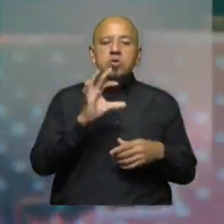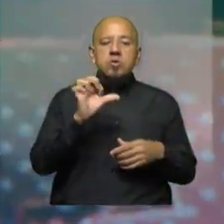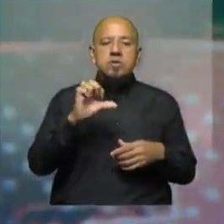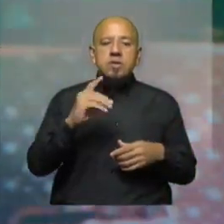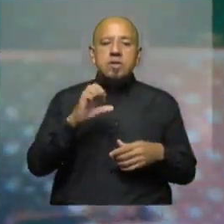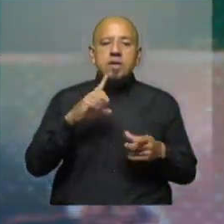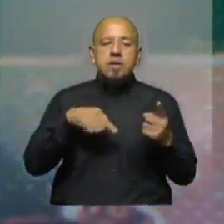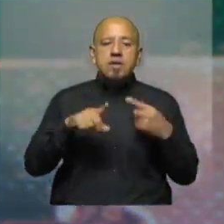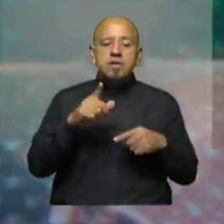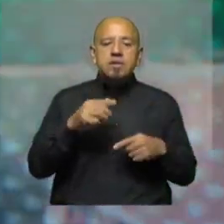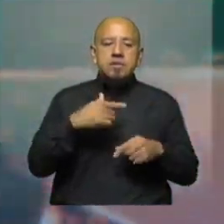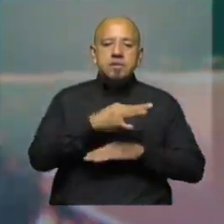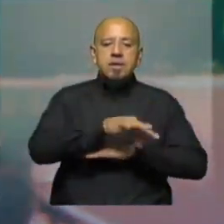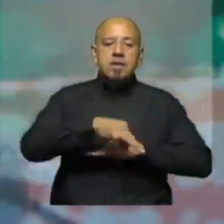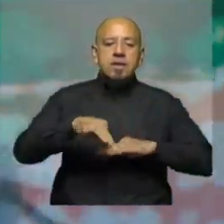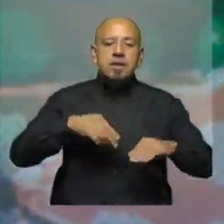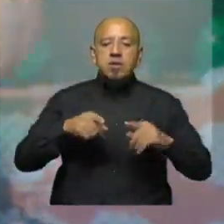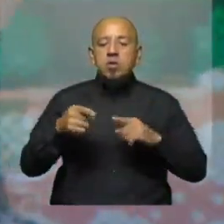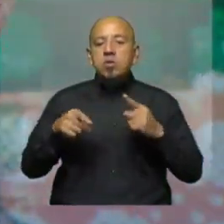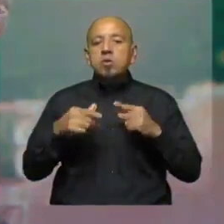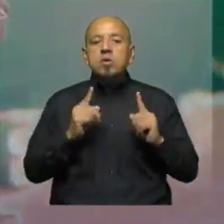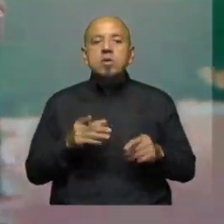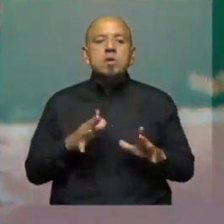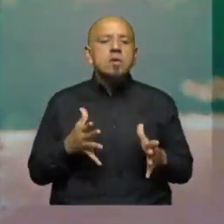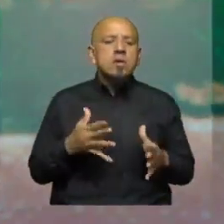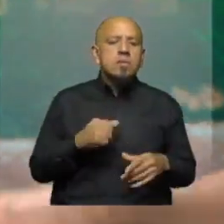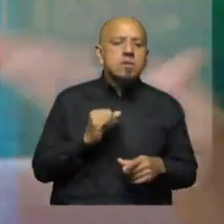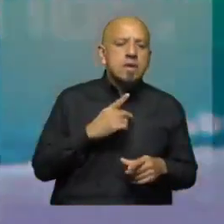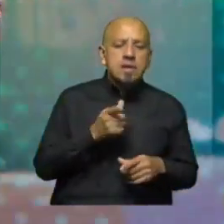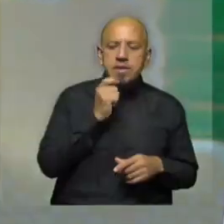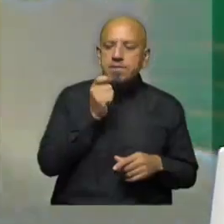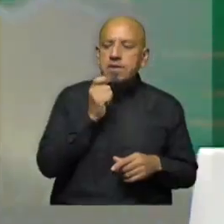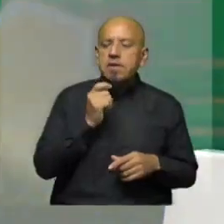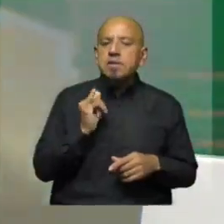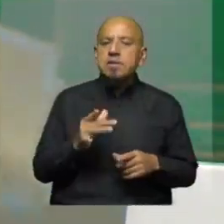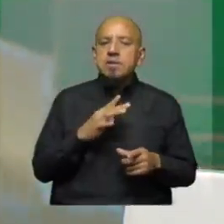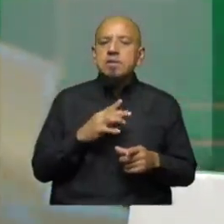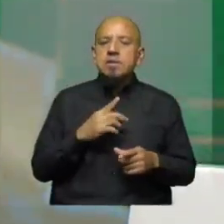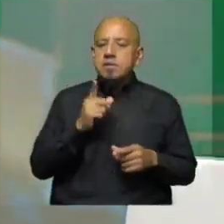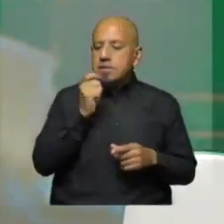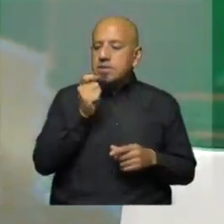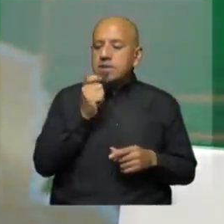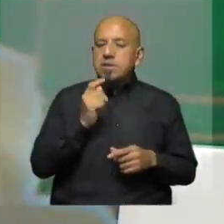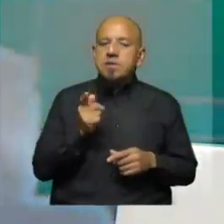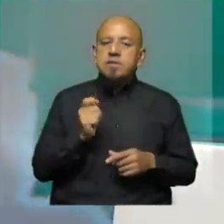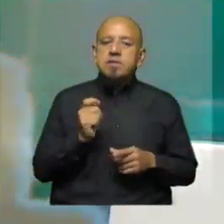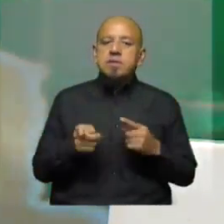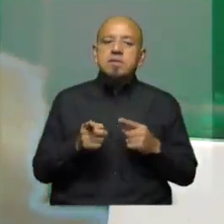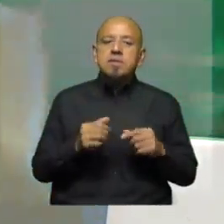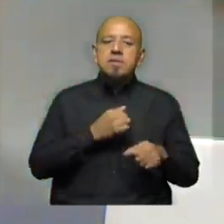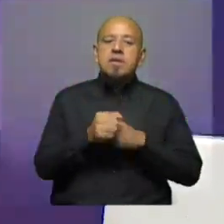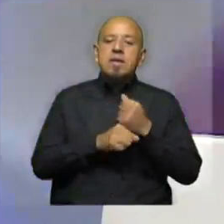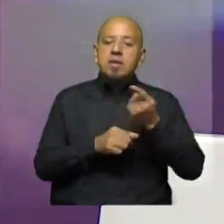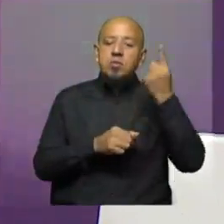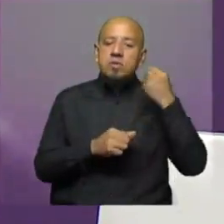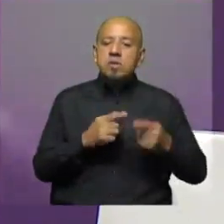León, que es arquitecto. ¿Y qué más tenemos? ¿No? ¿Entrevista? Tenemos entrevista. ¿Y a quién vamos a entrevistar? Ya lo entrevistamos el año pasado por